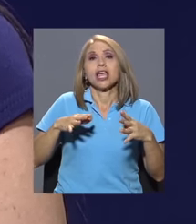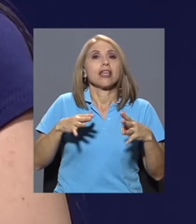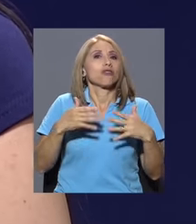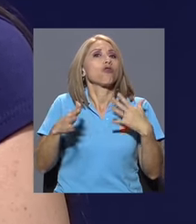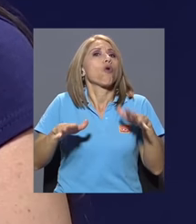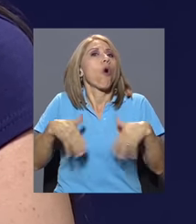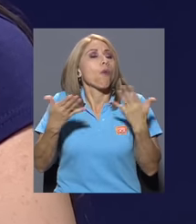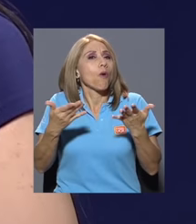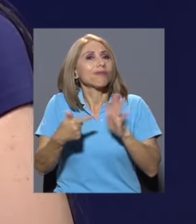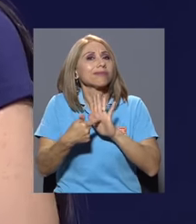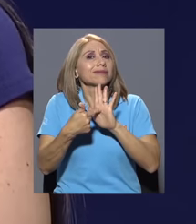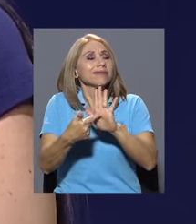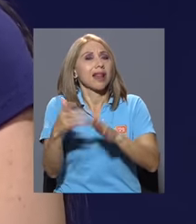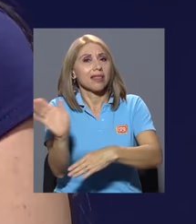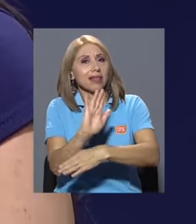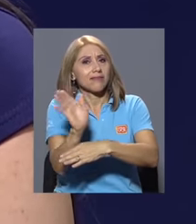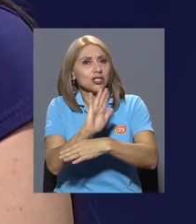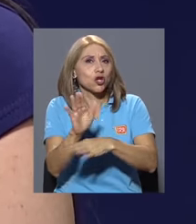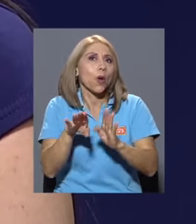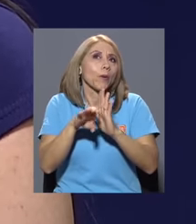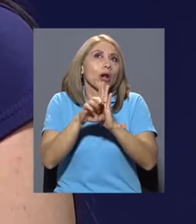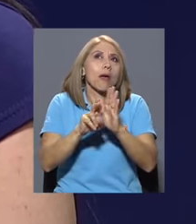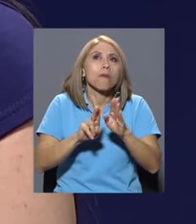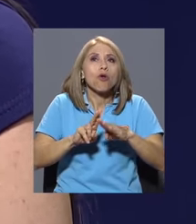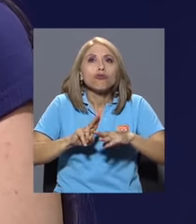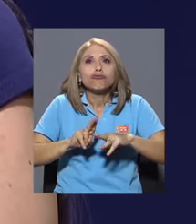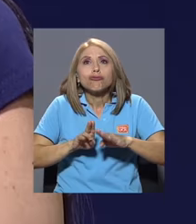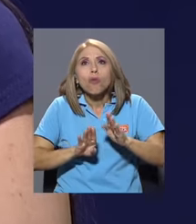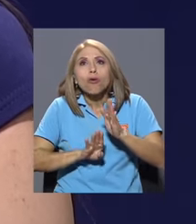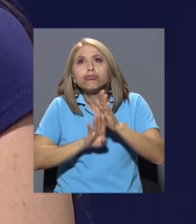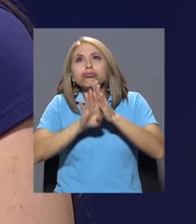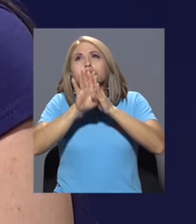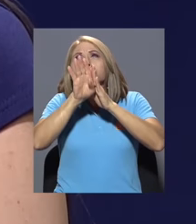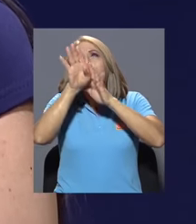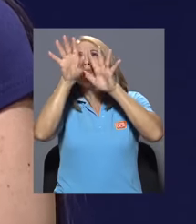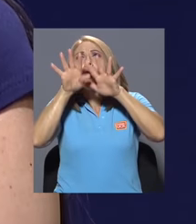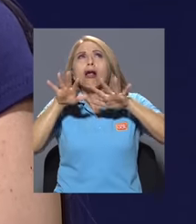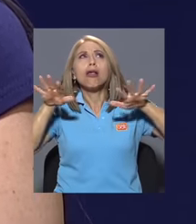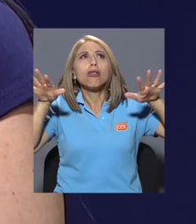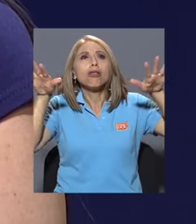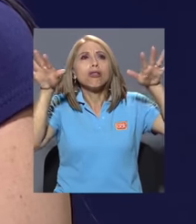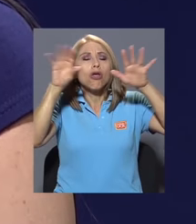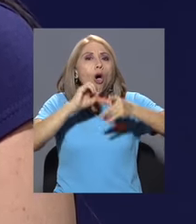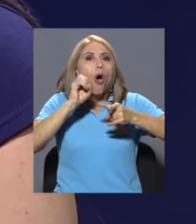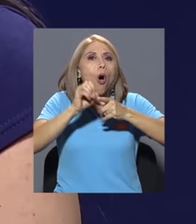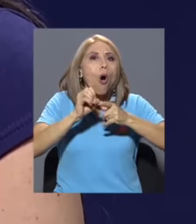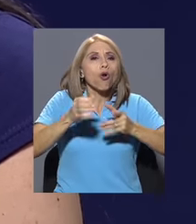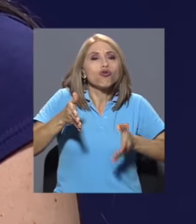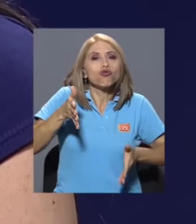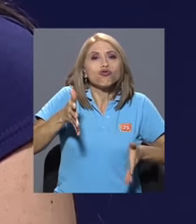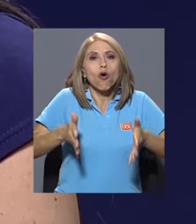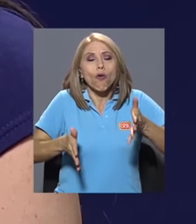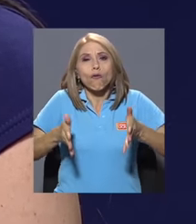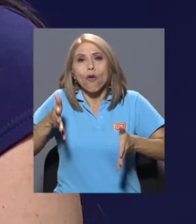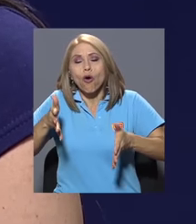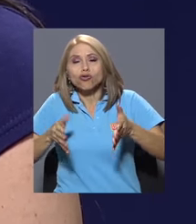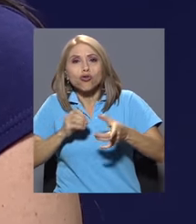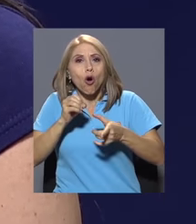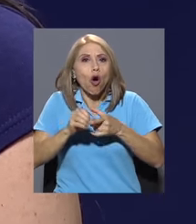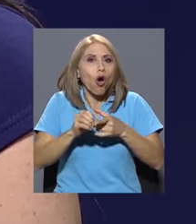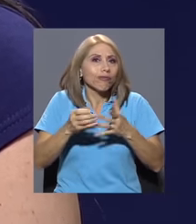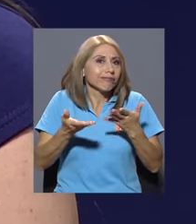normalmente, no sé, espacios intergalácticos o robots o ese tipo de situaciones, o